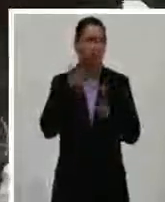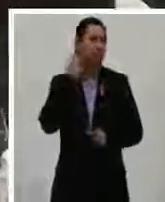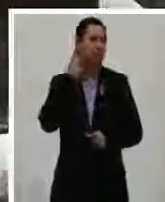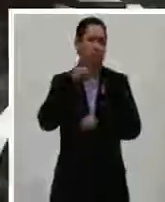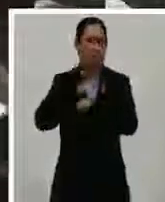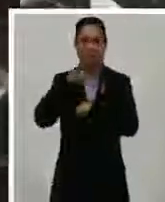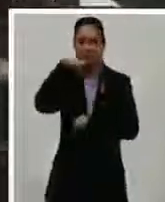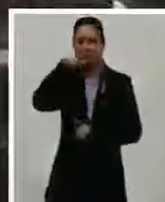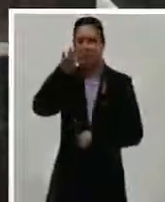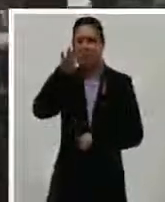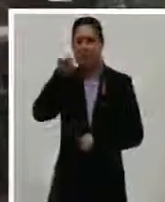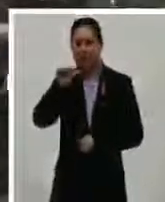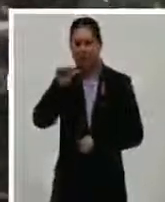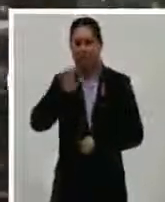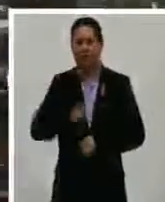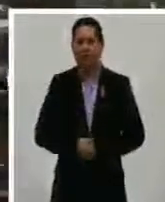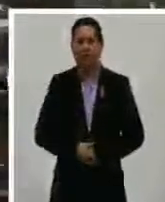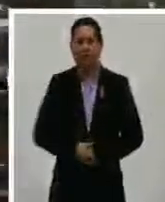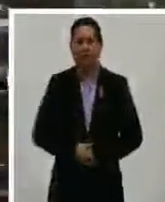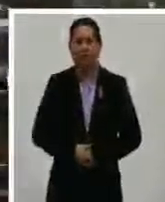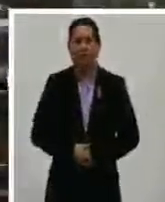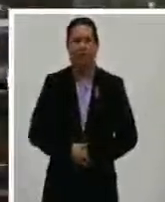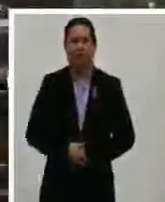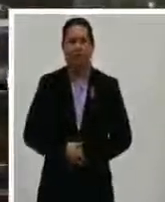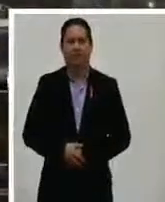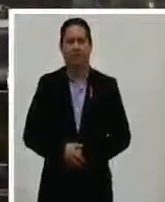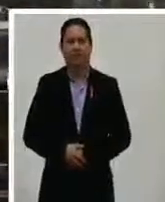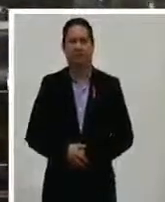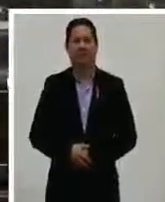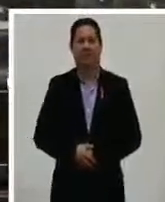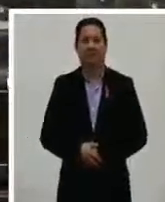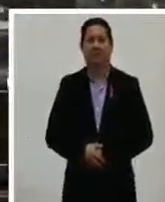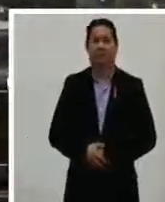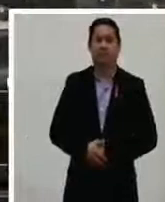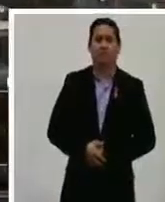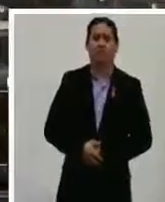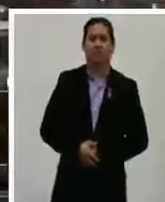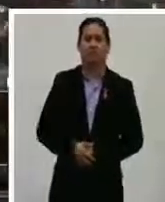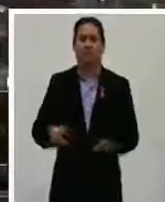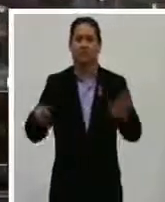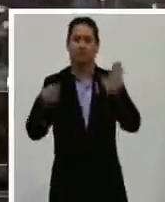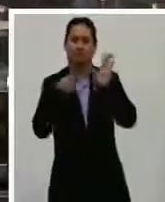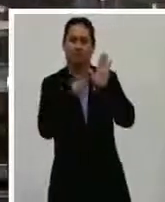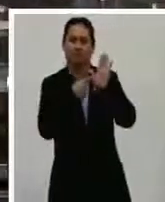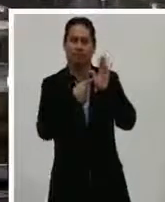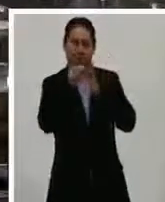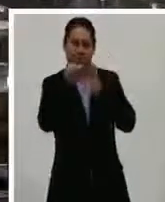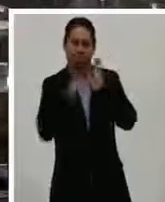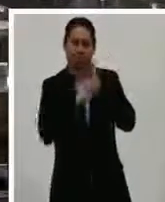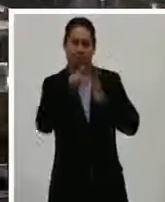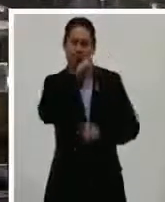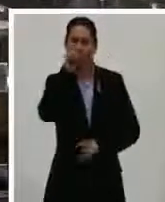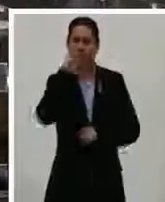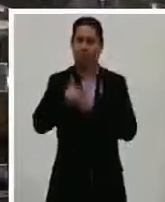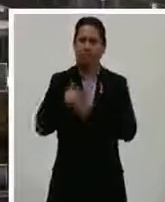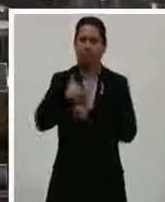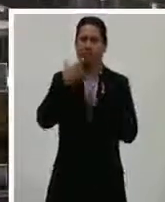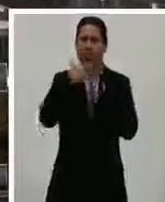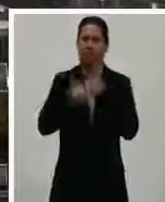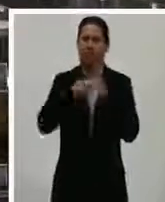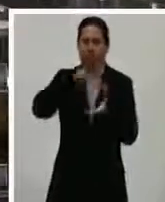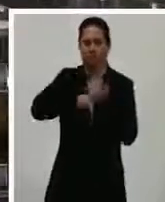movimiento regeneración nacional con fundamento en el artículo 115